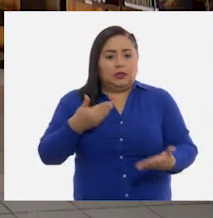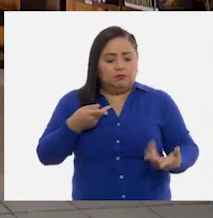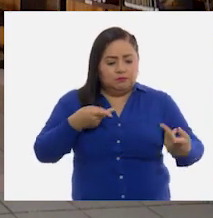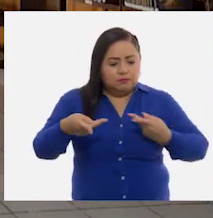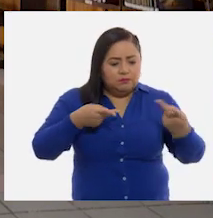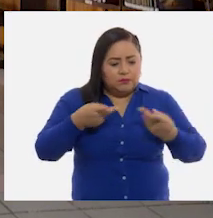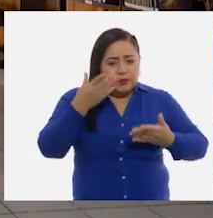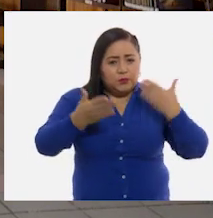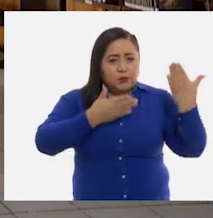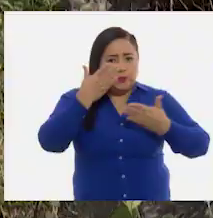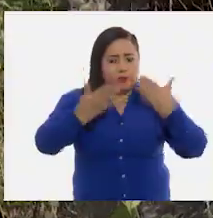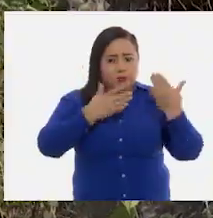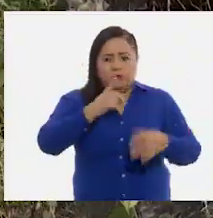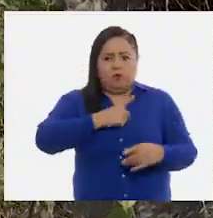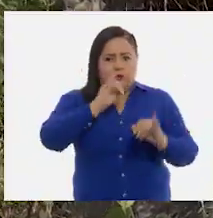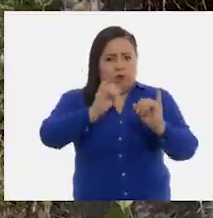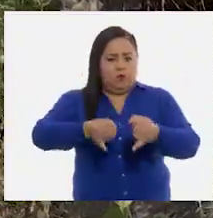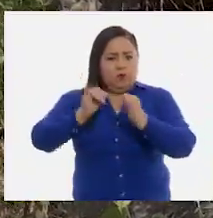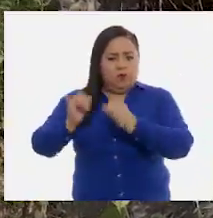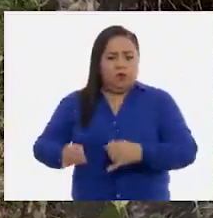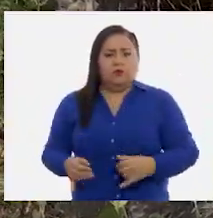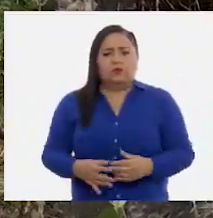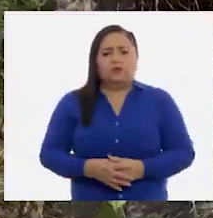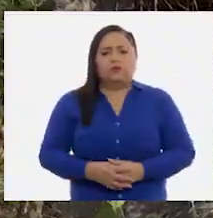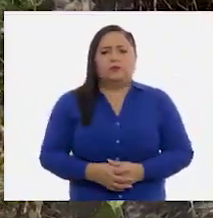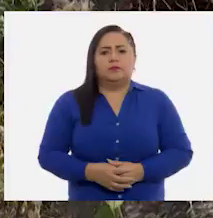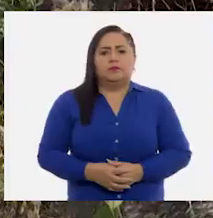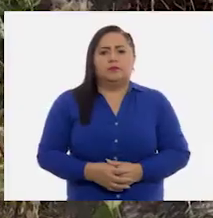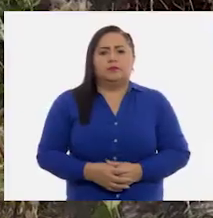preparan individualmente.